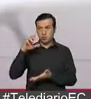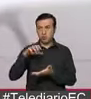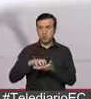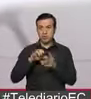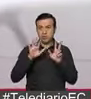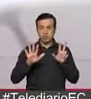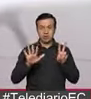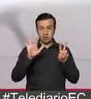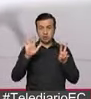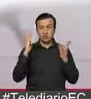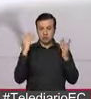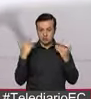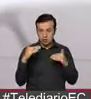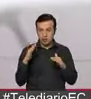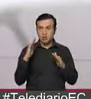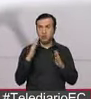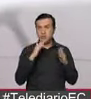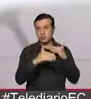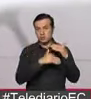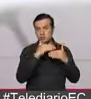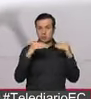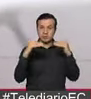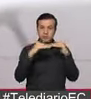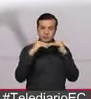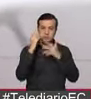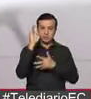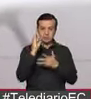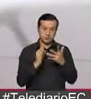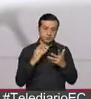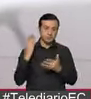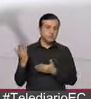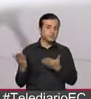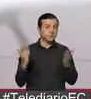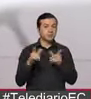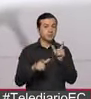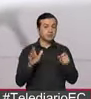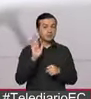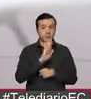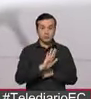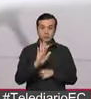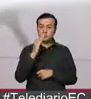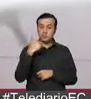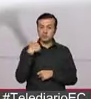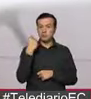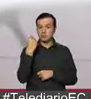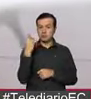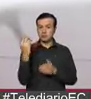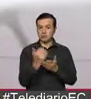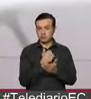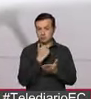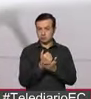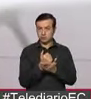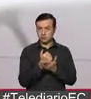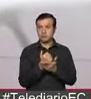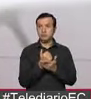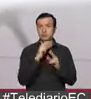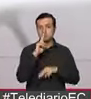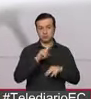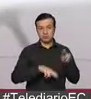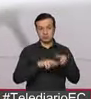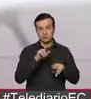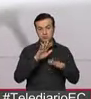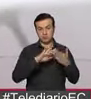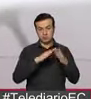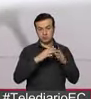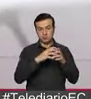87 esa es la forma de equilibrar presupuestos para que los ciudadanos cuenten con los recursos necesarios en infraestructura con